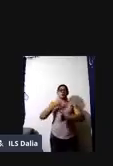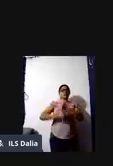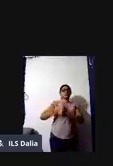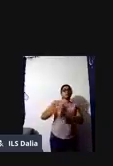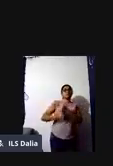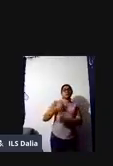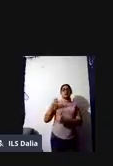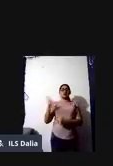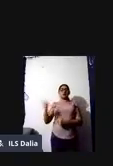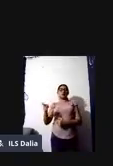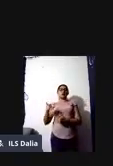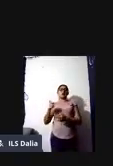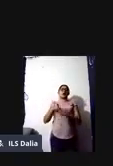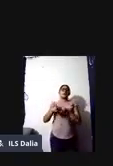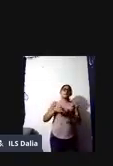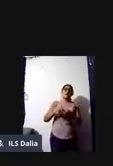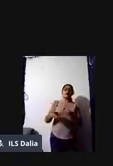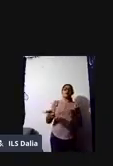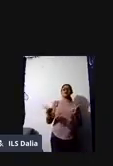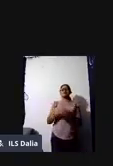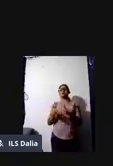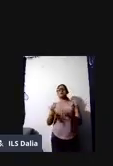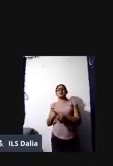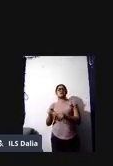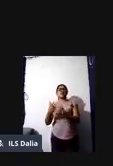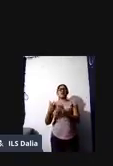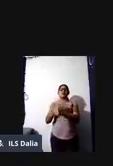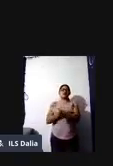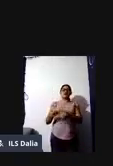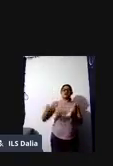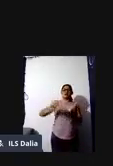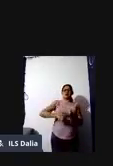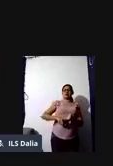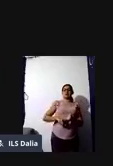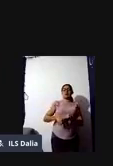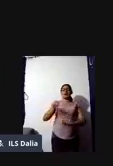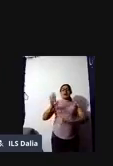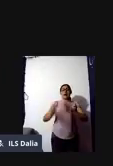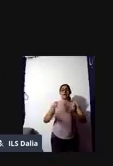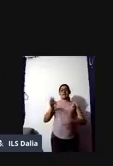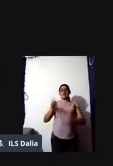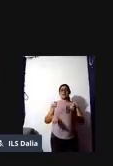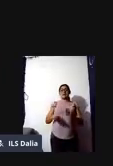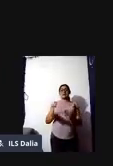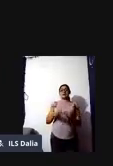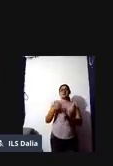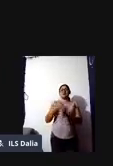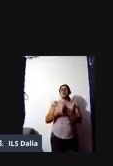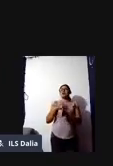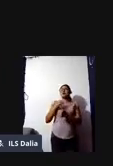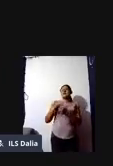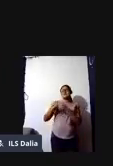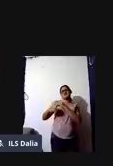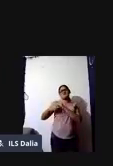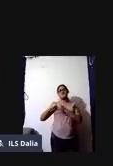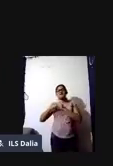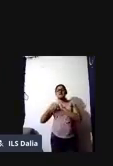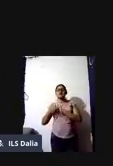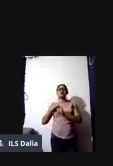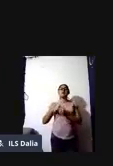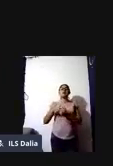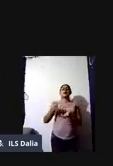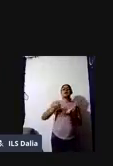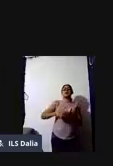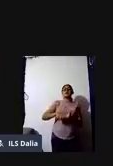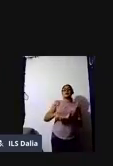hermanos. A veces sucede que competimos o rivalizamos, porque no es competencia, entre pareja, ¿no? ¿Quién